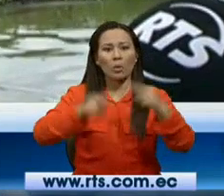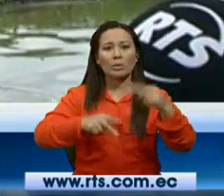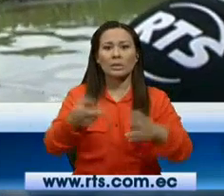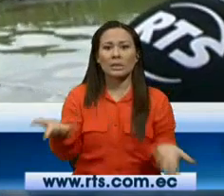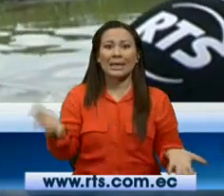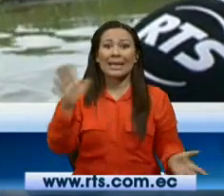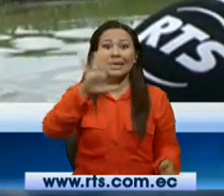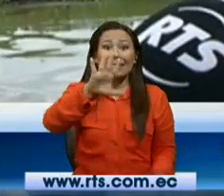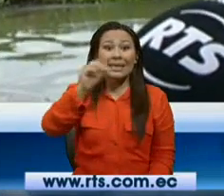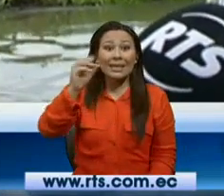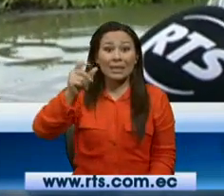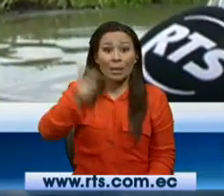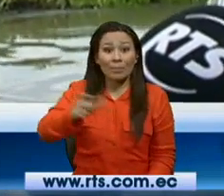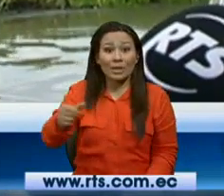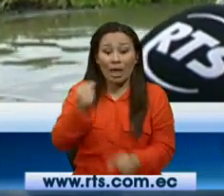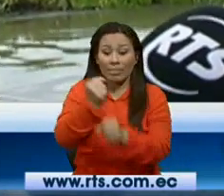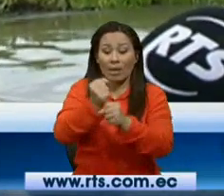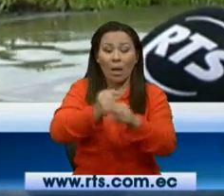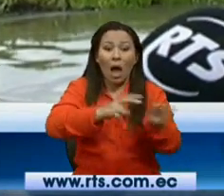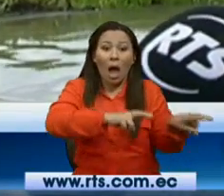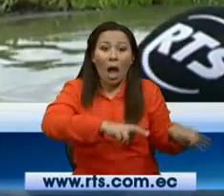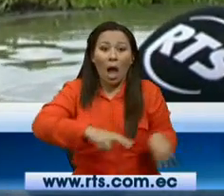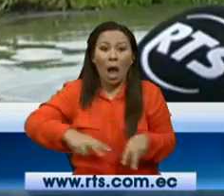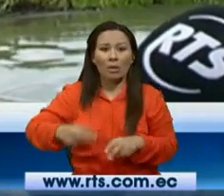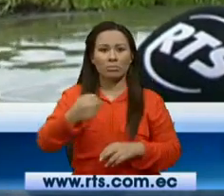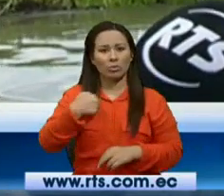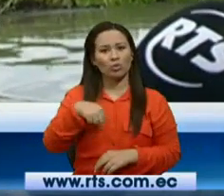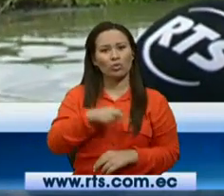500 agricultores a la vía principal.